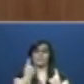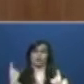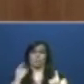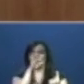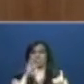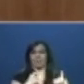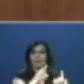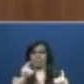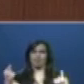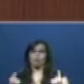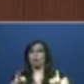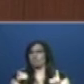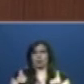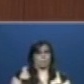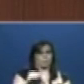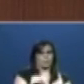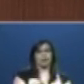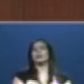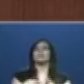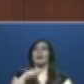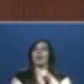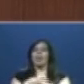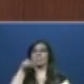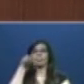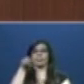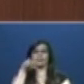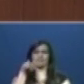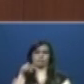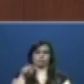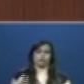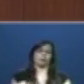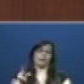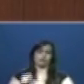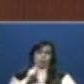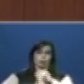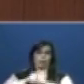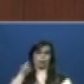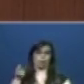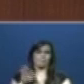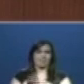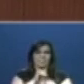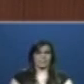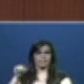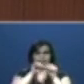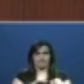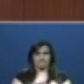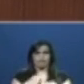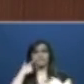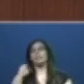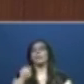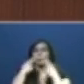de la Federación de asociaciones para la defensa de la sanidad pública el gasto por alumno en nuestros centros públicos de enseñanza no